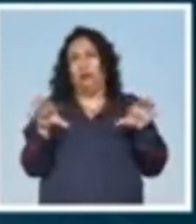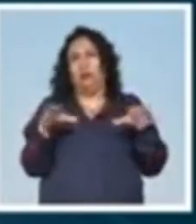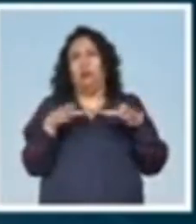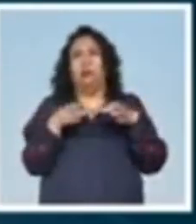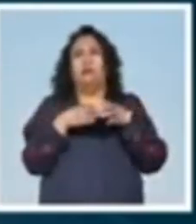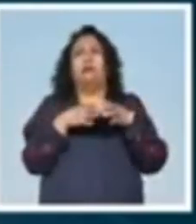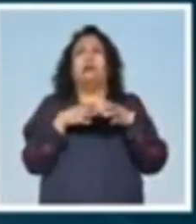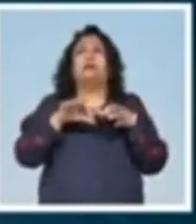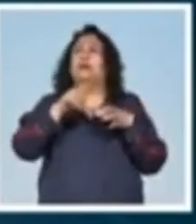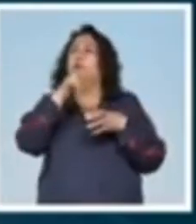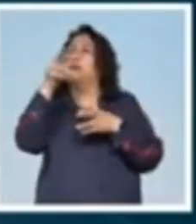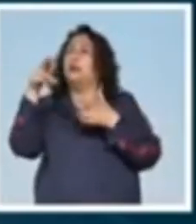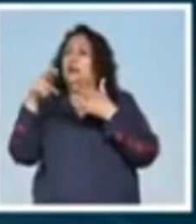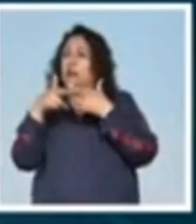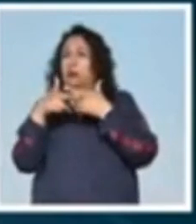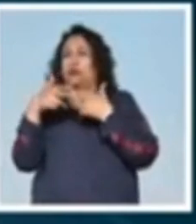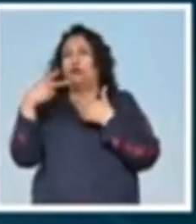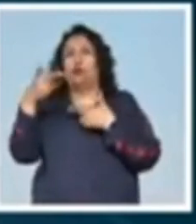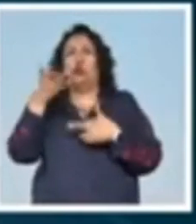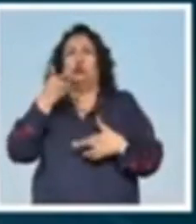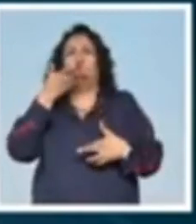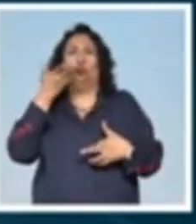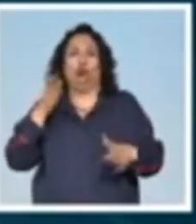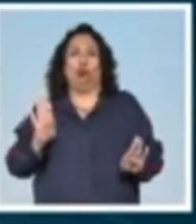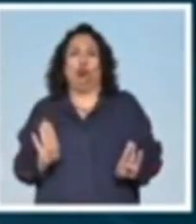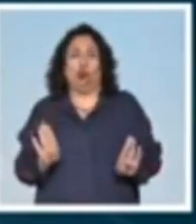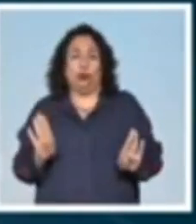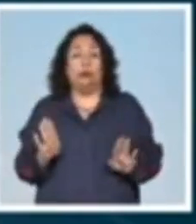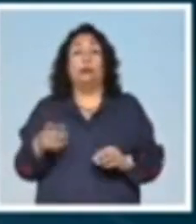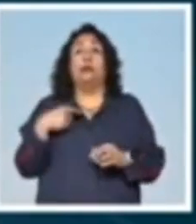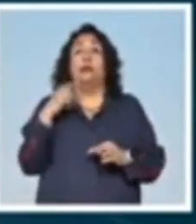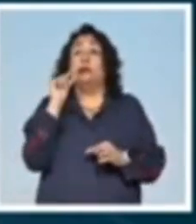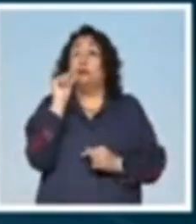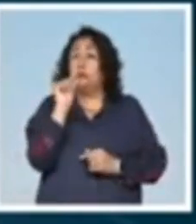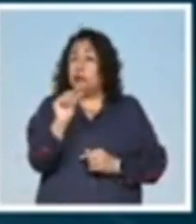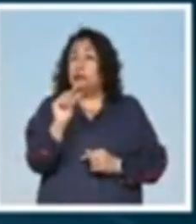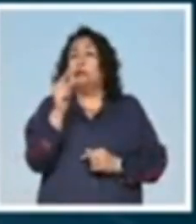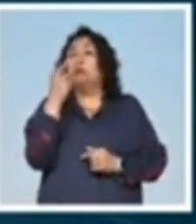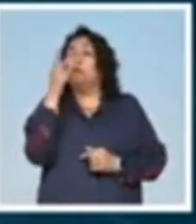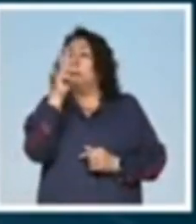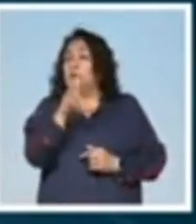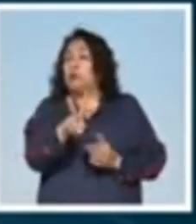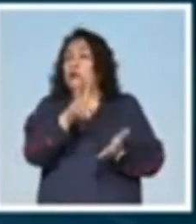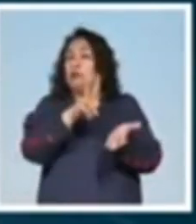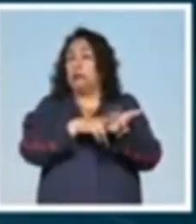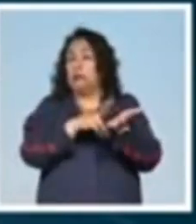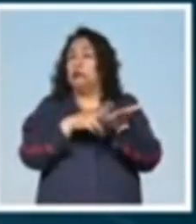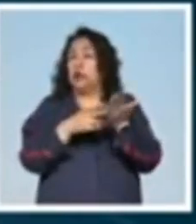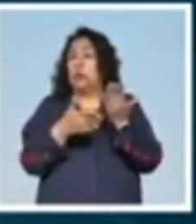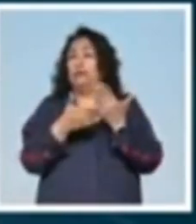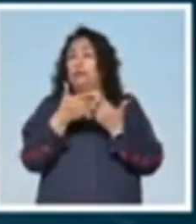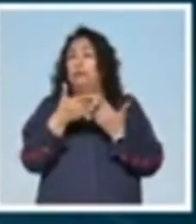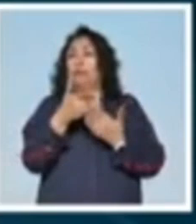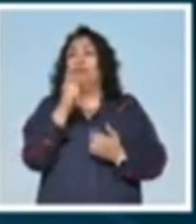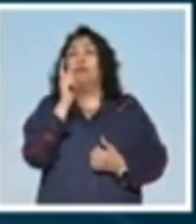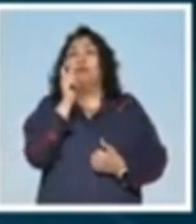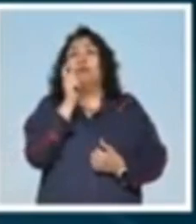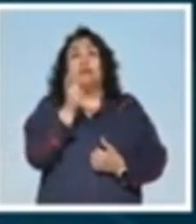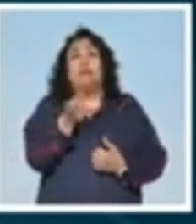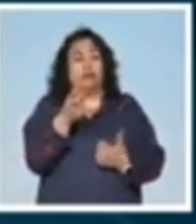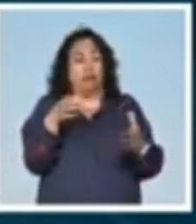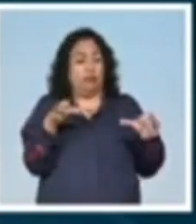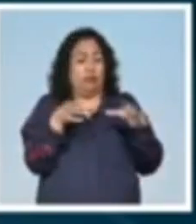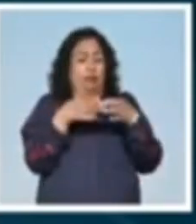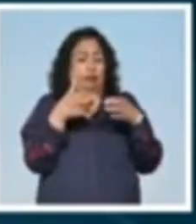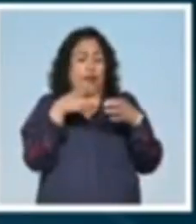de otras regiones, ¿no? Sí. Y poco se ha valorado, digamos, los